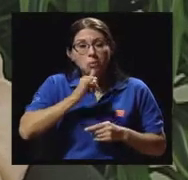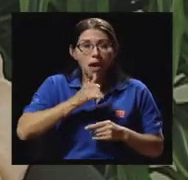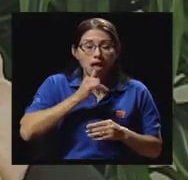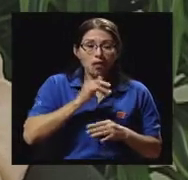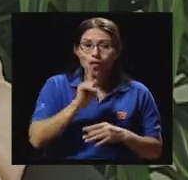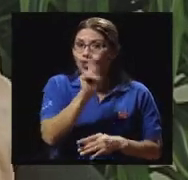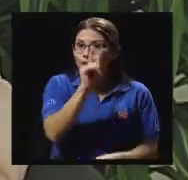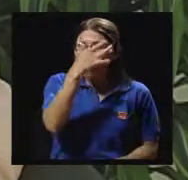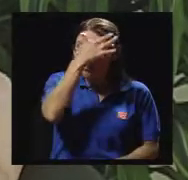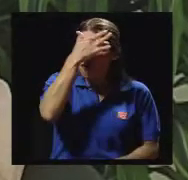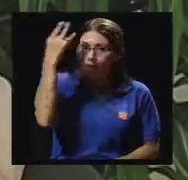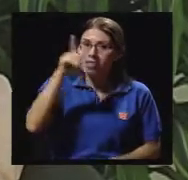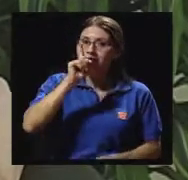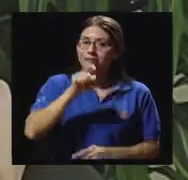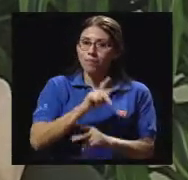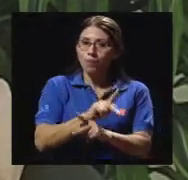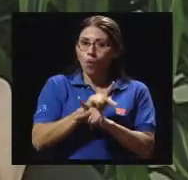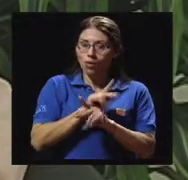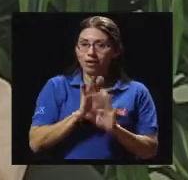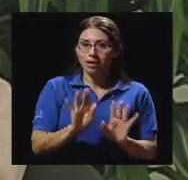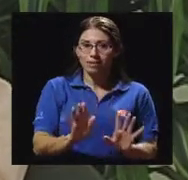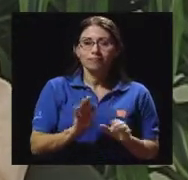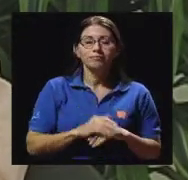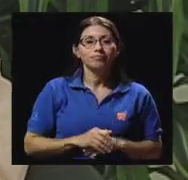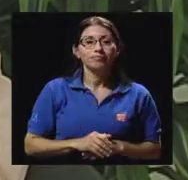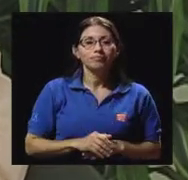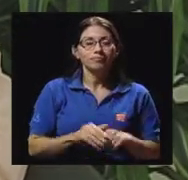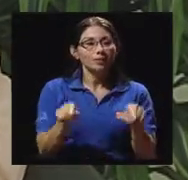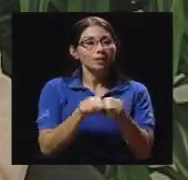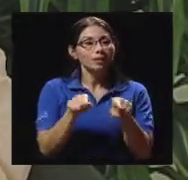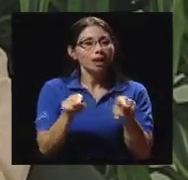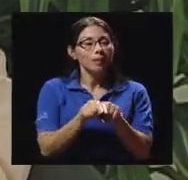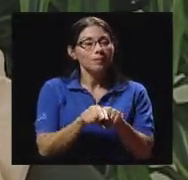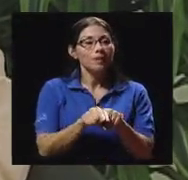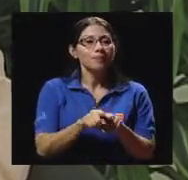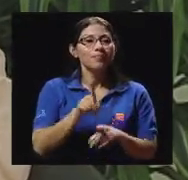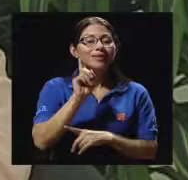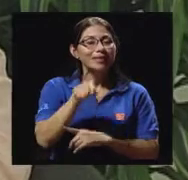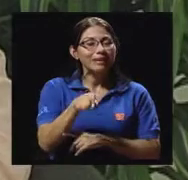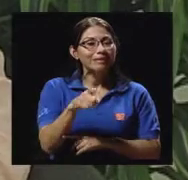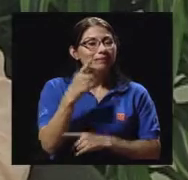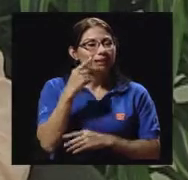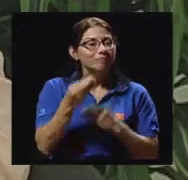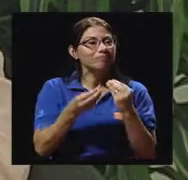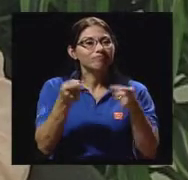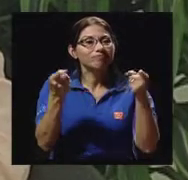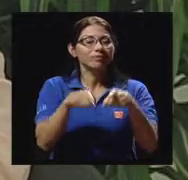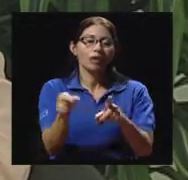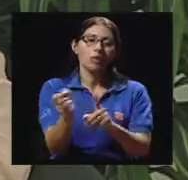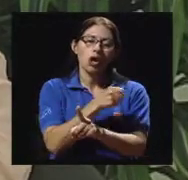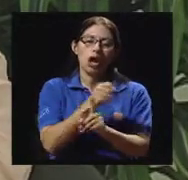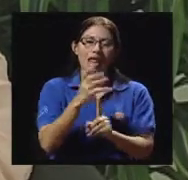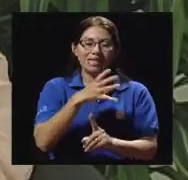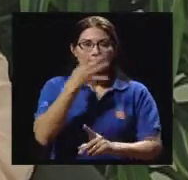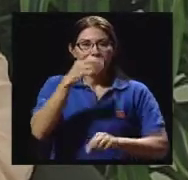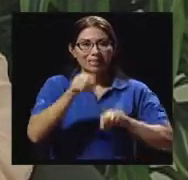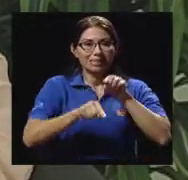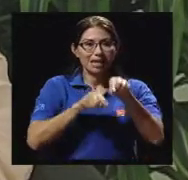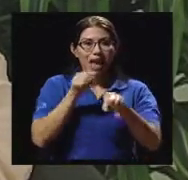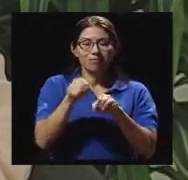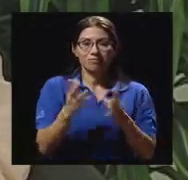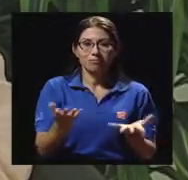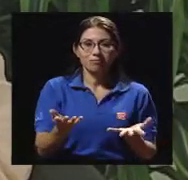tomando moderadamente, no se le olvide que tiene que protegerse. Y lo otro que tiene que ver es la violencia, o sea, no